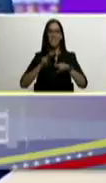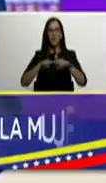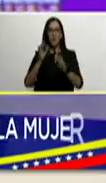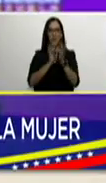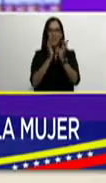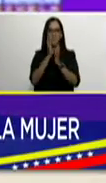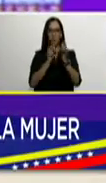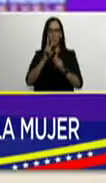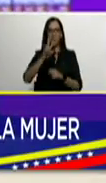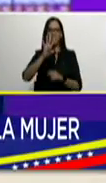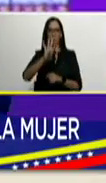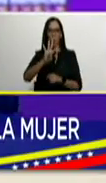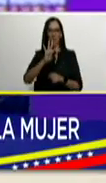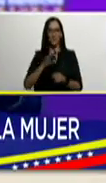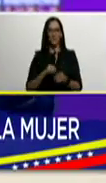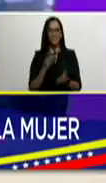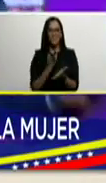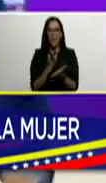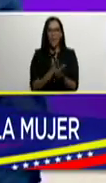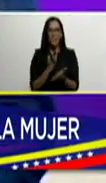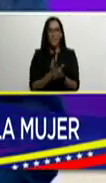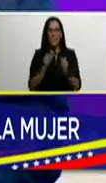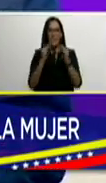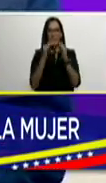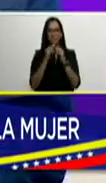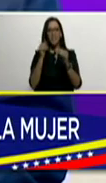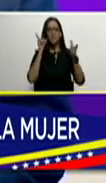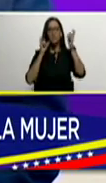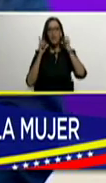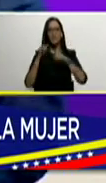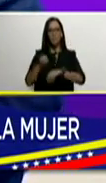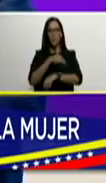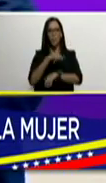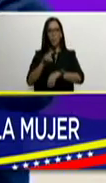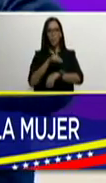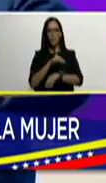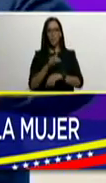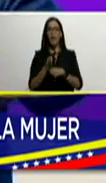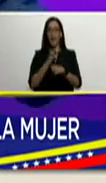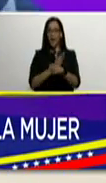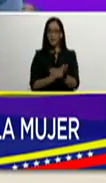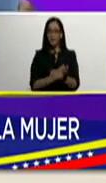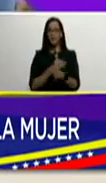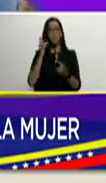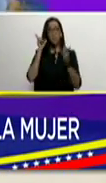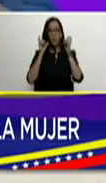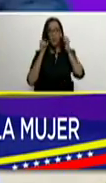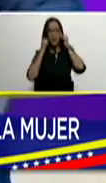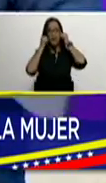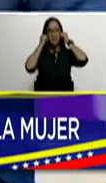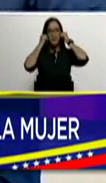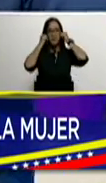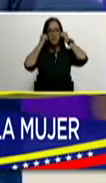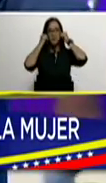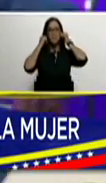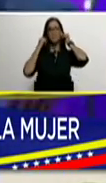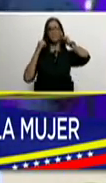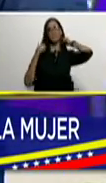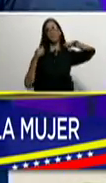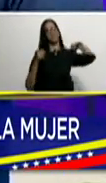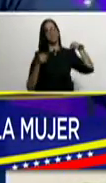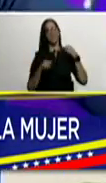el 24. Siempre en la casa suena esa música. Antes sonaba María, Noelí, el